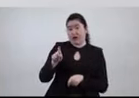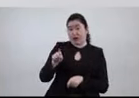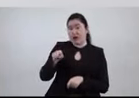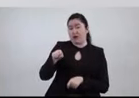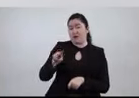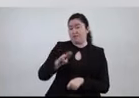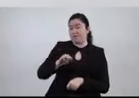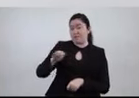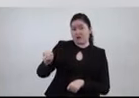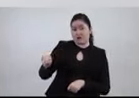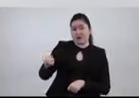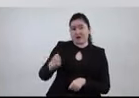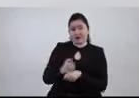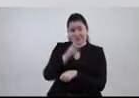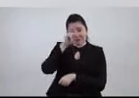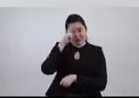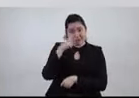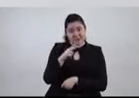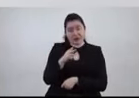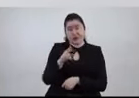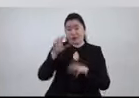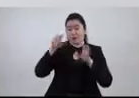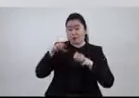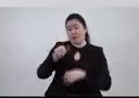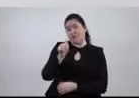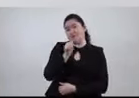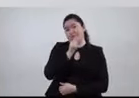de Michoacán y el Estado de México. Gracias, doctora. Buenos